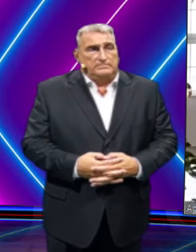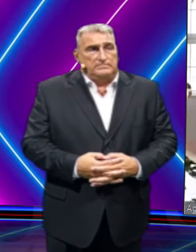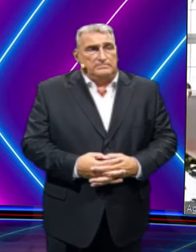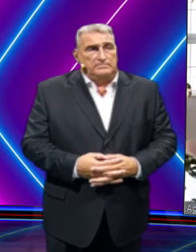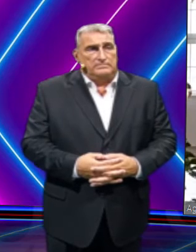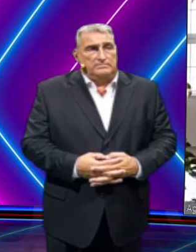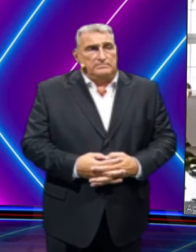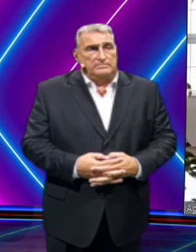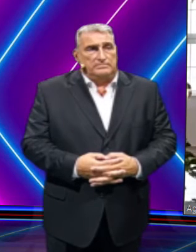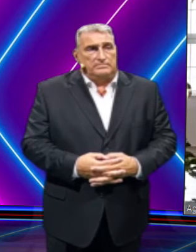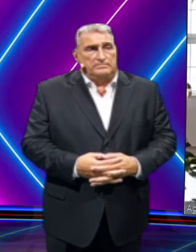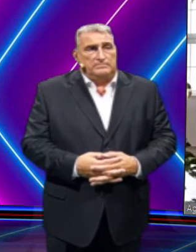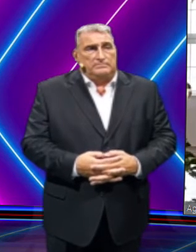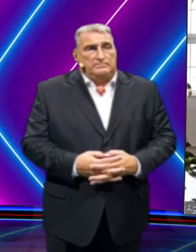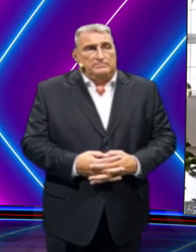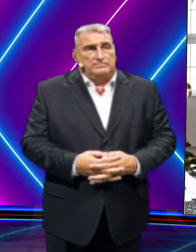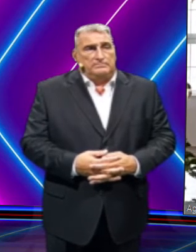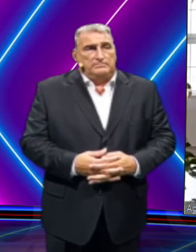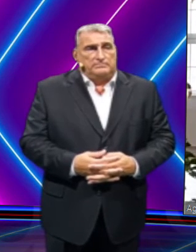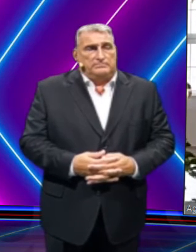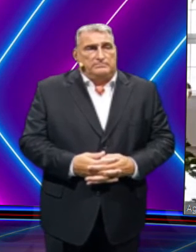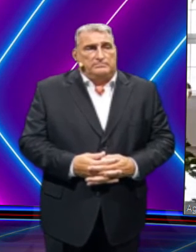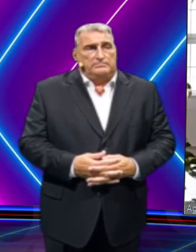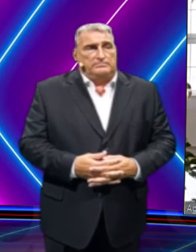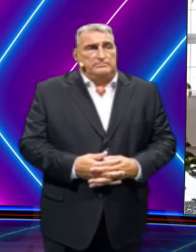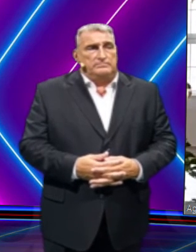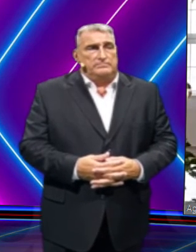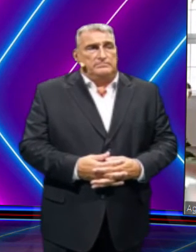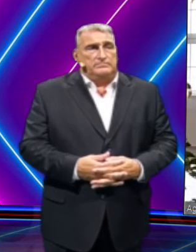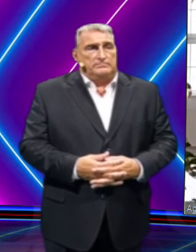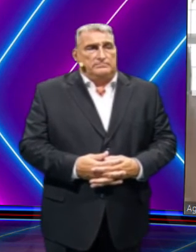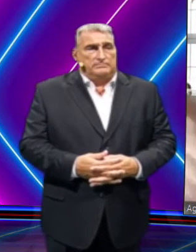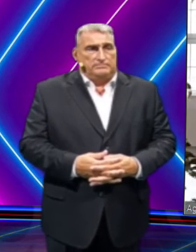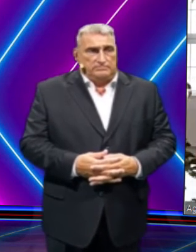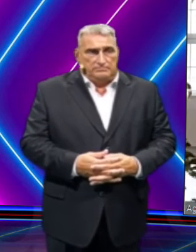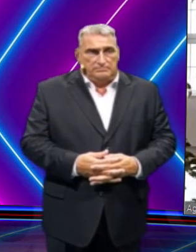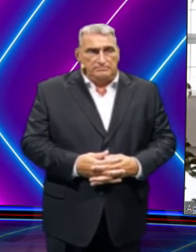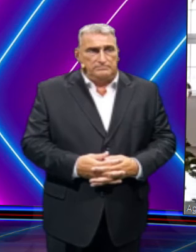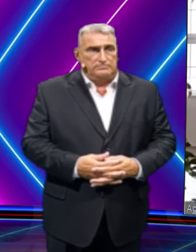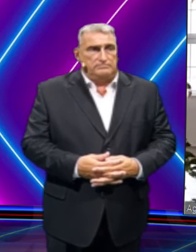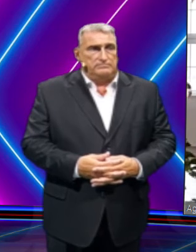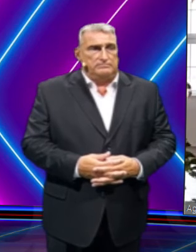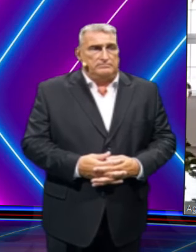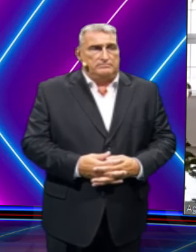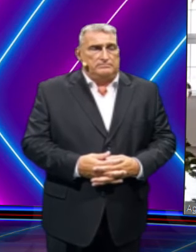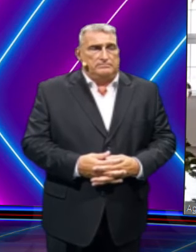¿La policía de la provincia de Santa Fe, el Ministerio de Salud de la provincia de Santa Fe o el Gobierno Nacional?